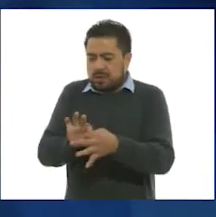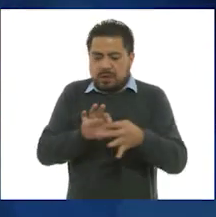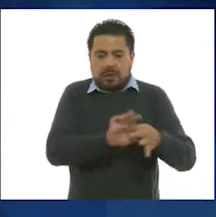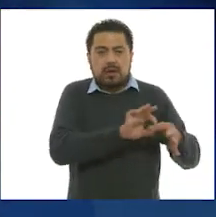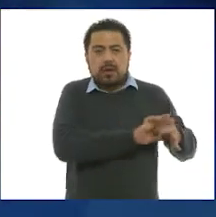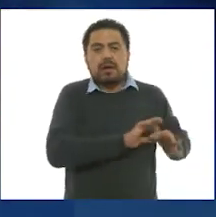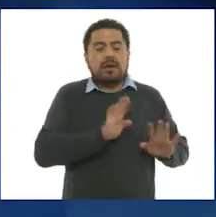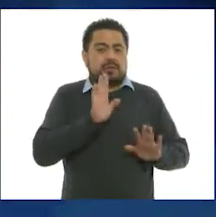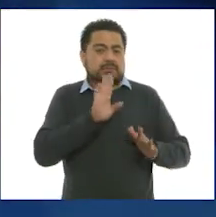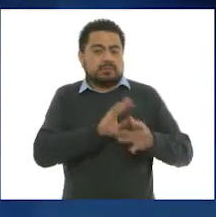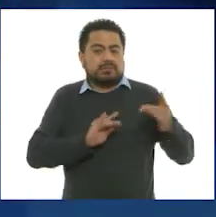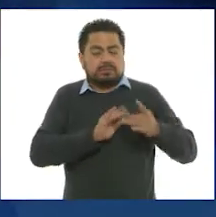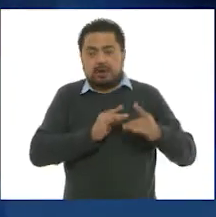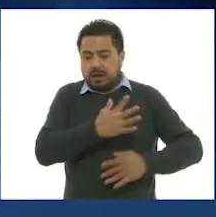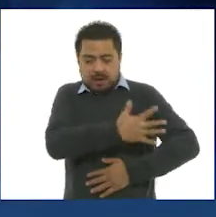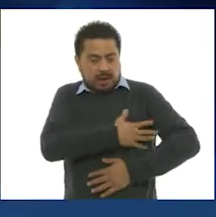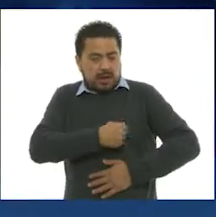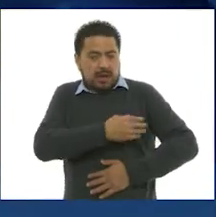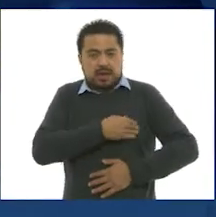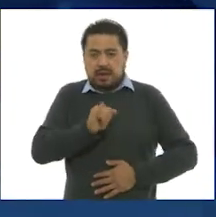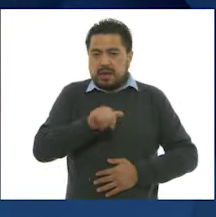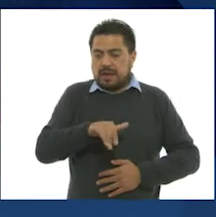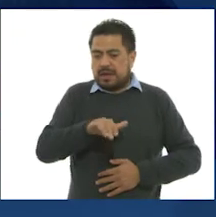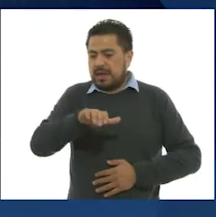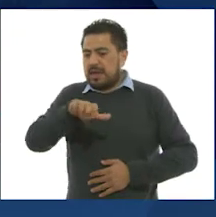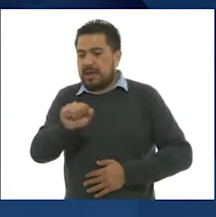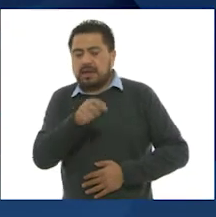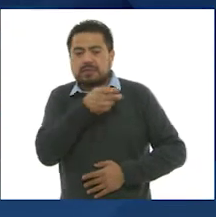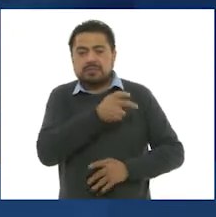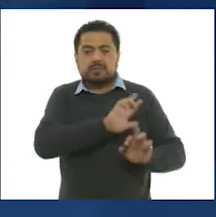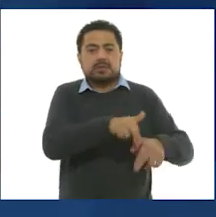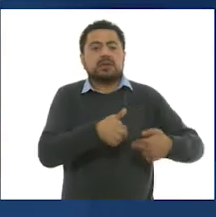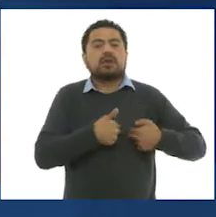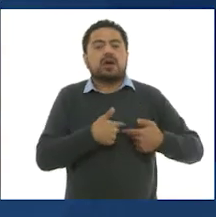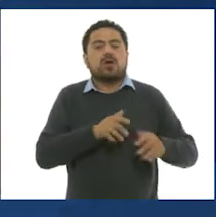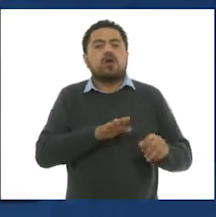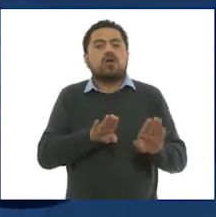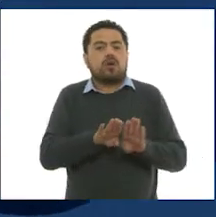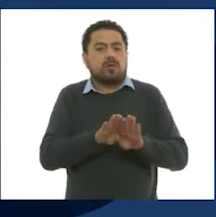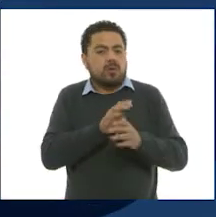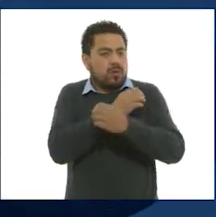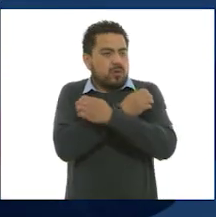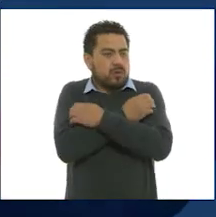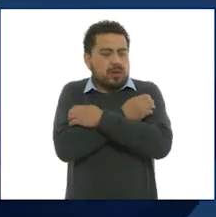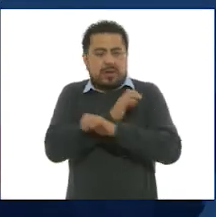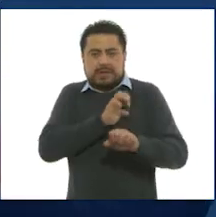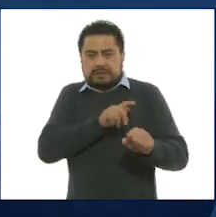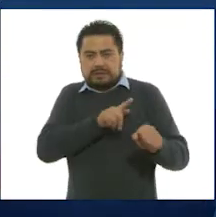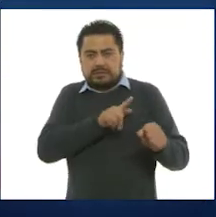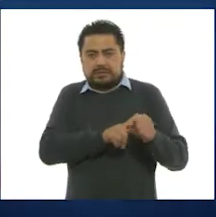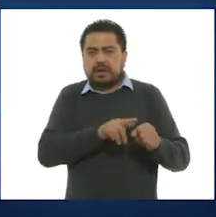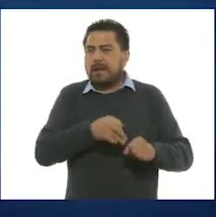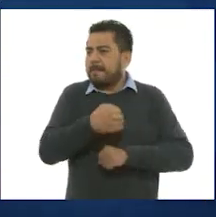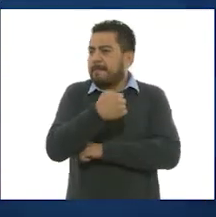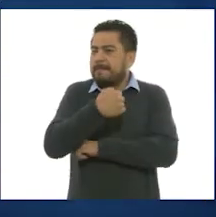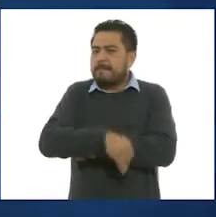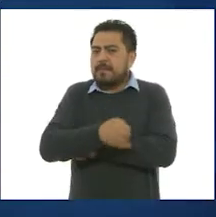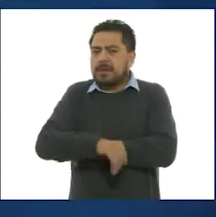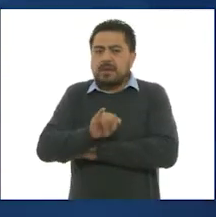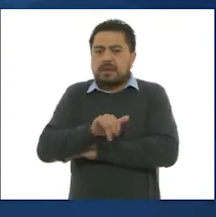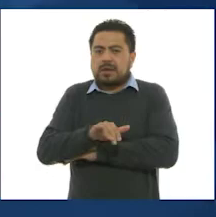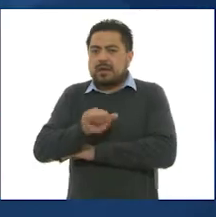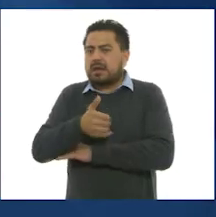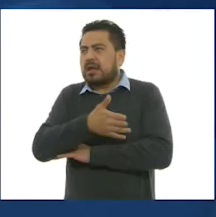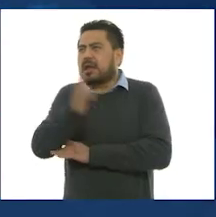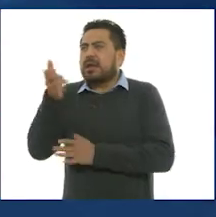decir, los hijos de los incas nobles recibían un tipo de educación en particular, mientras que los incas